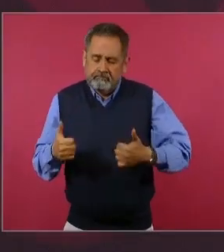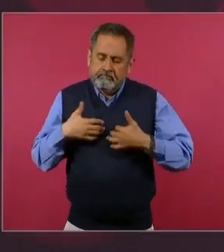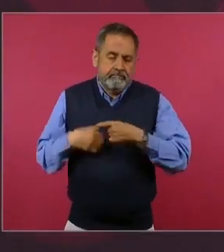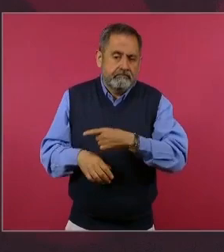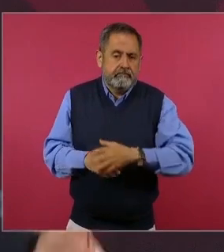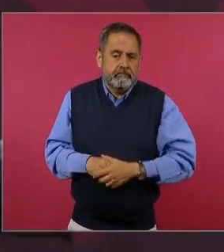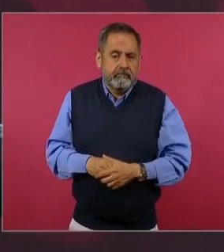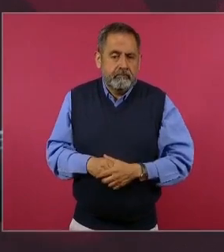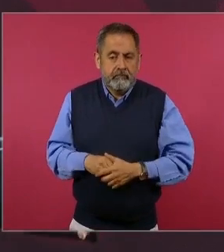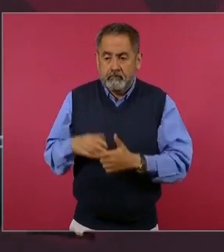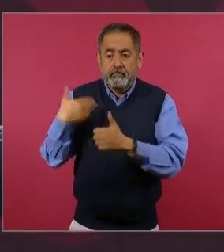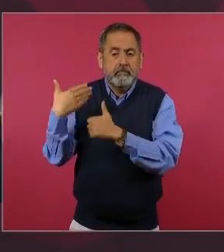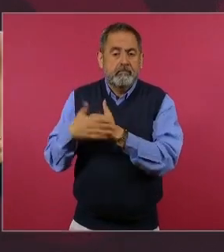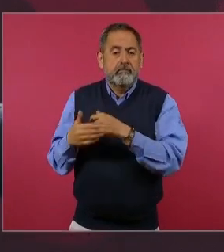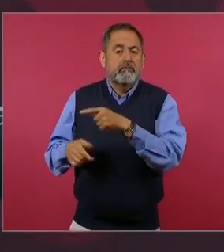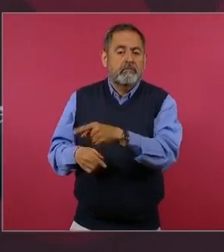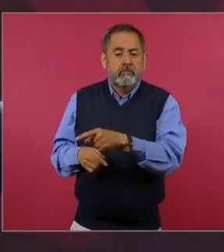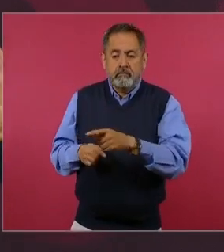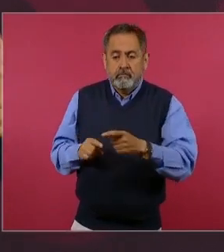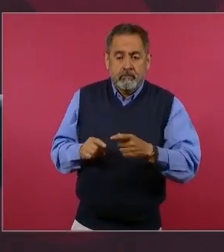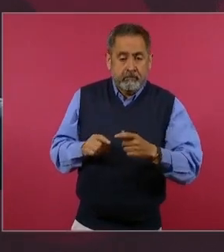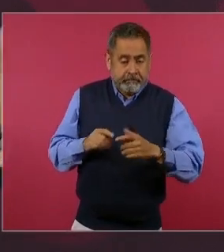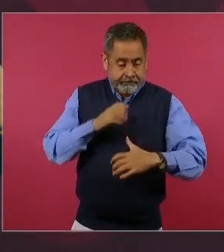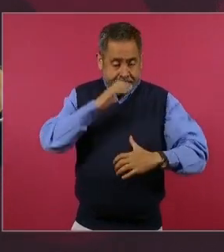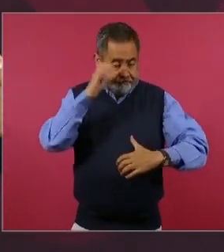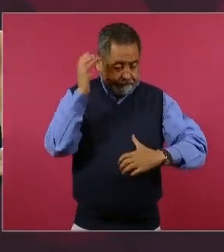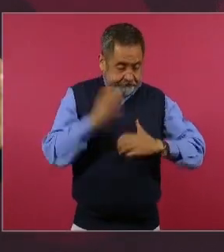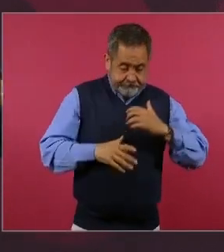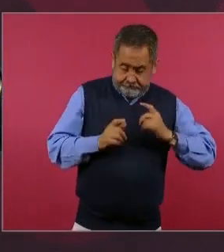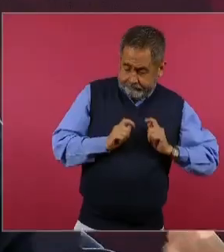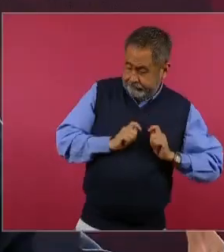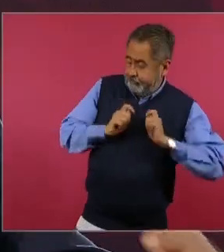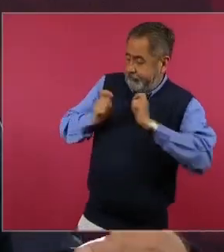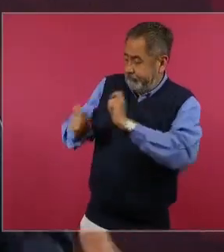Y va a ser una transición